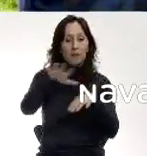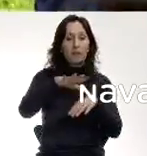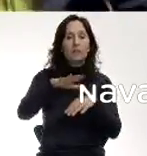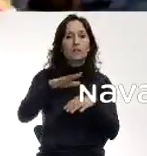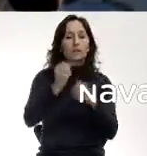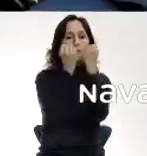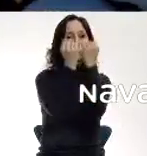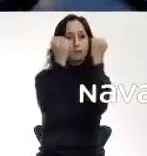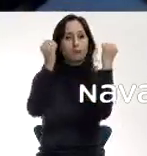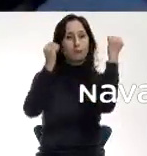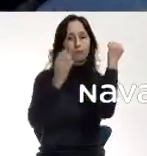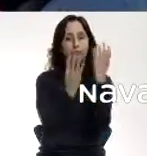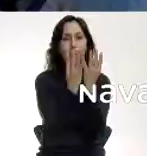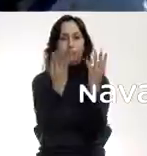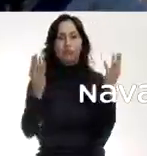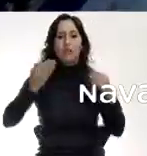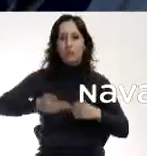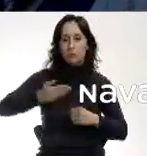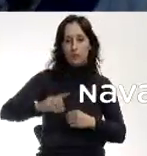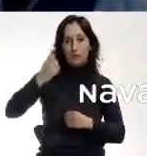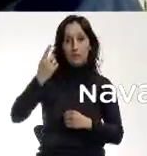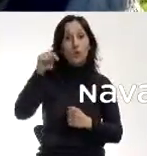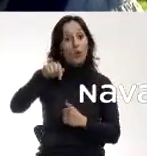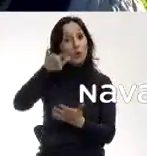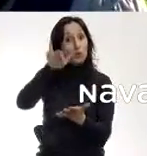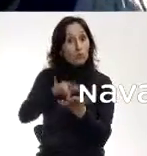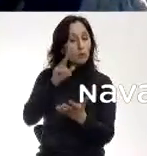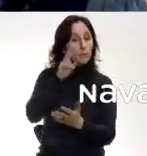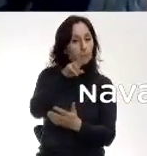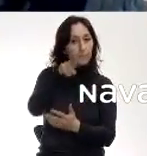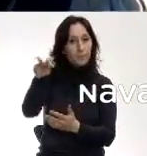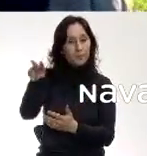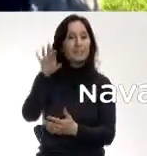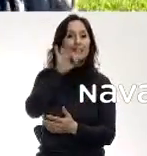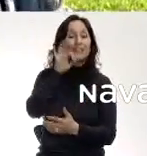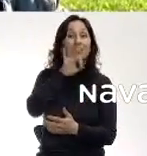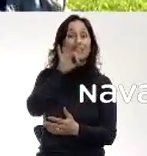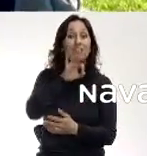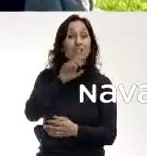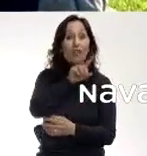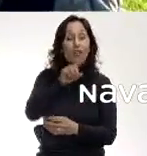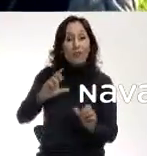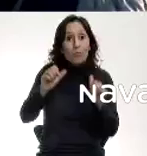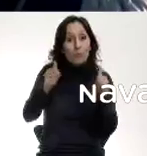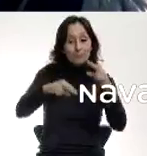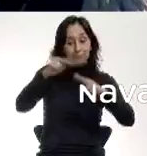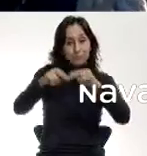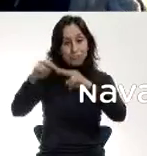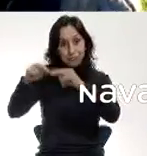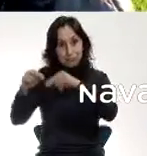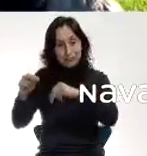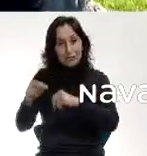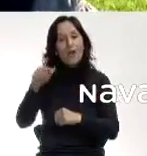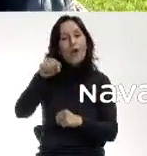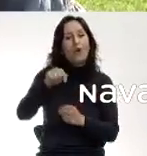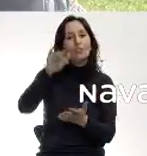paseamos por esta historia de este conjunto amurallado que comenzó a levantarse en el siglo XI. Esta semana, en Una mirada atrás, el cerco